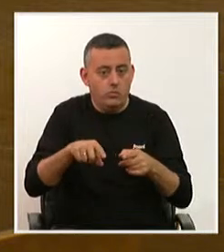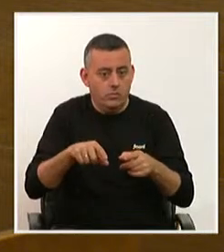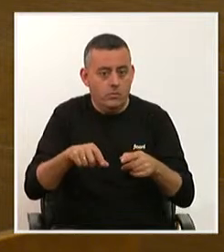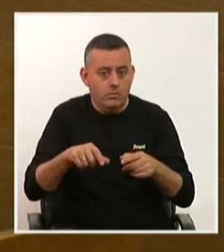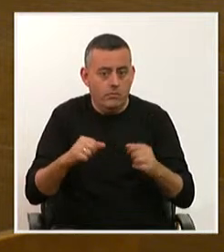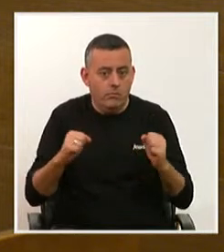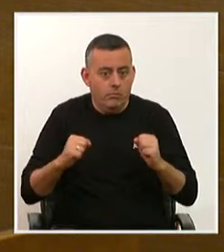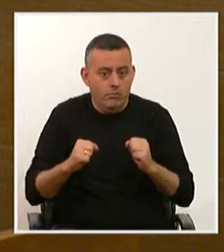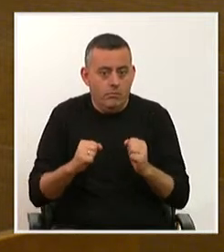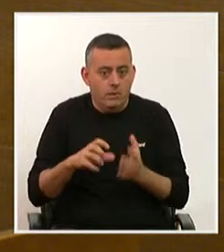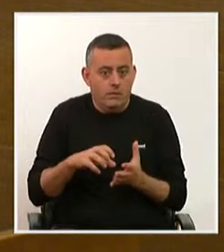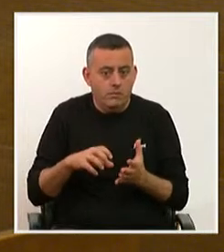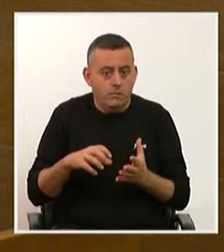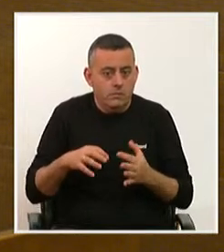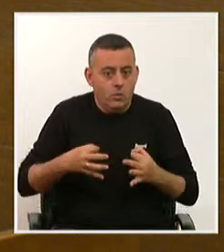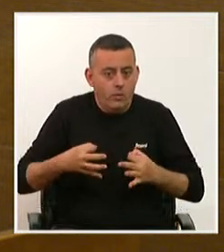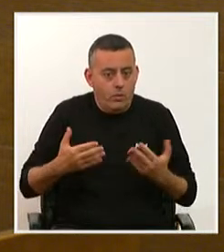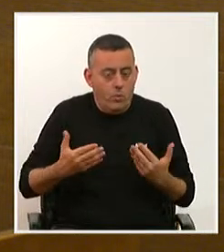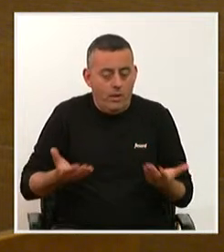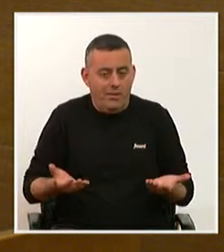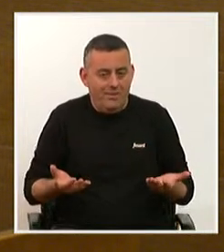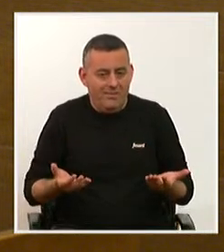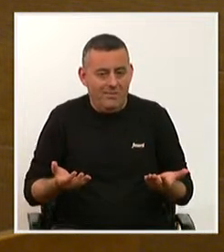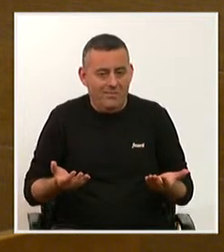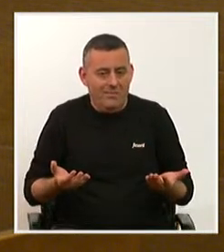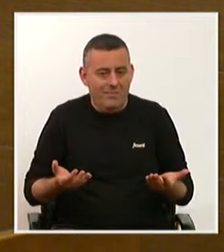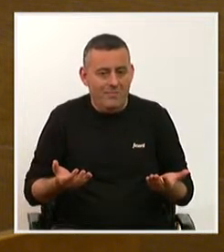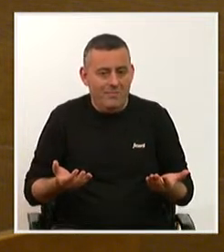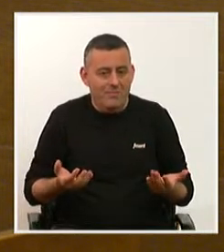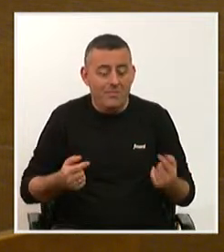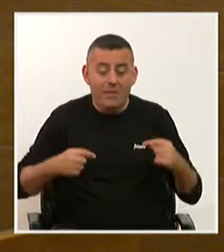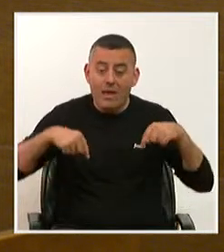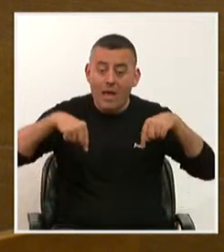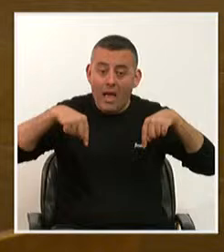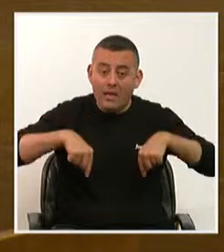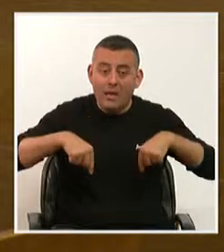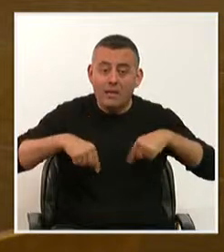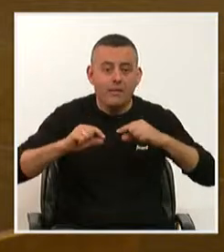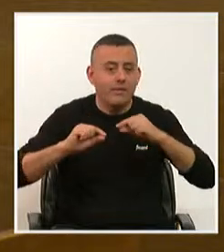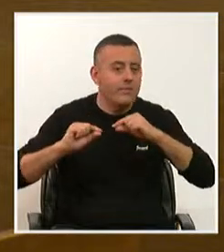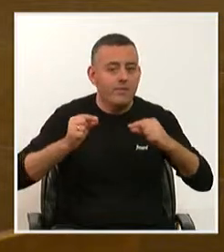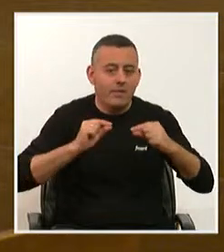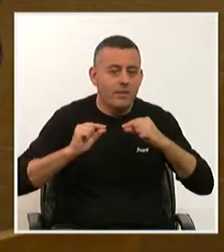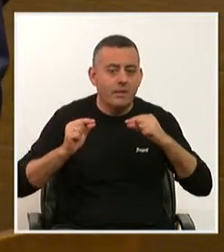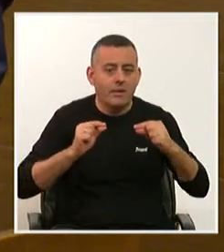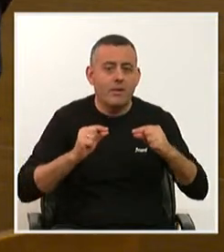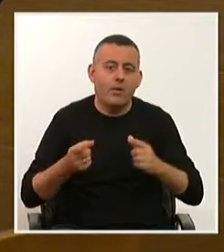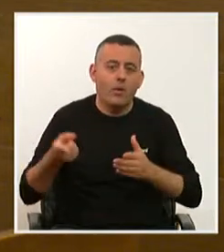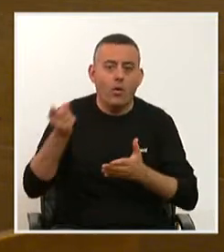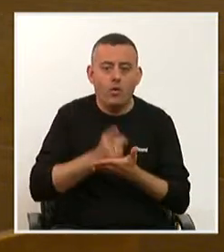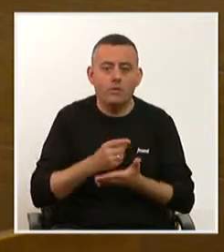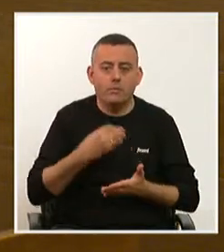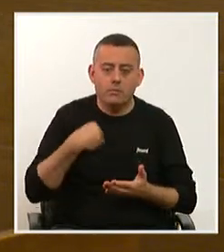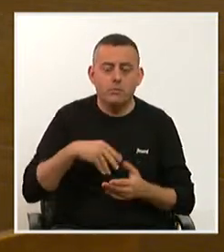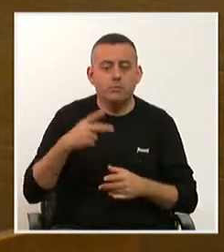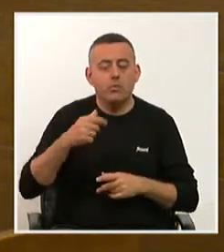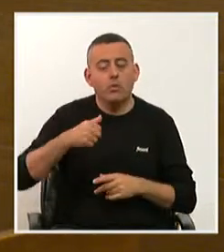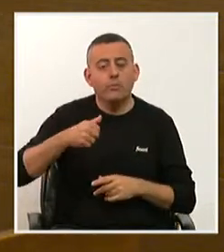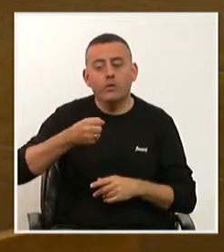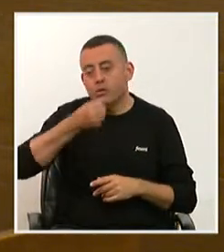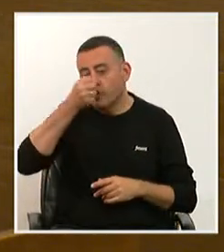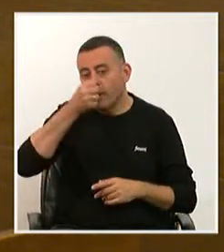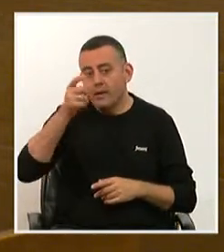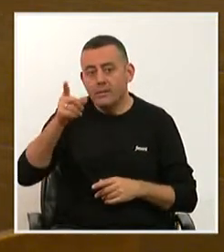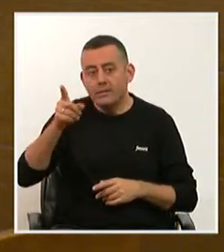aquí es de aquí que nos encontramos debatiendo un nuevo capítulo de la inefable obra del partido socialista y